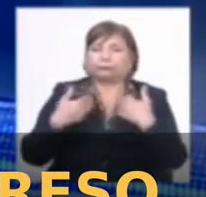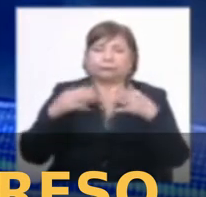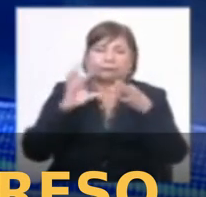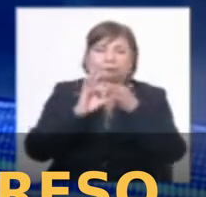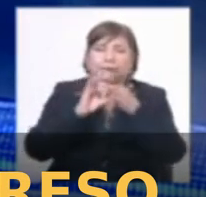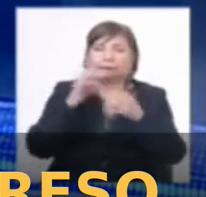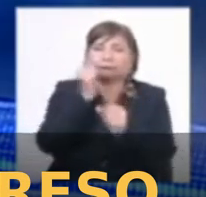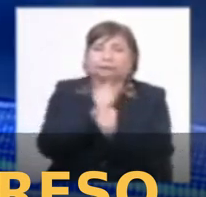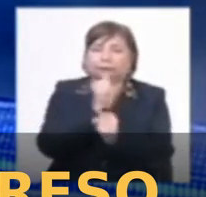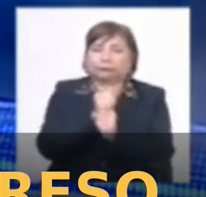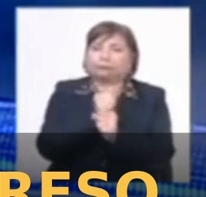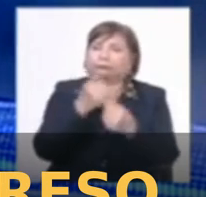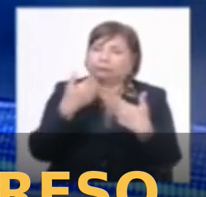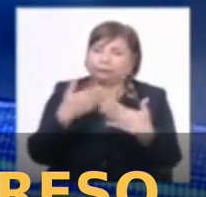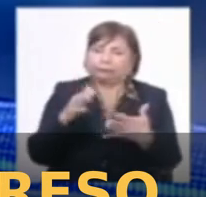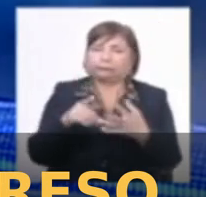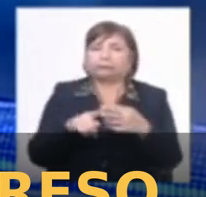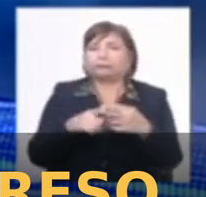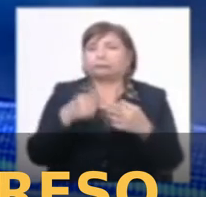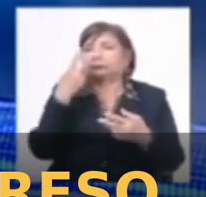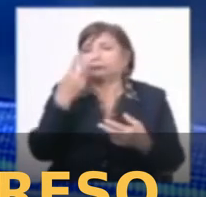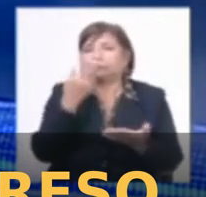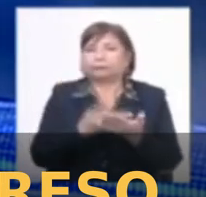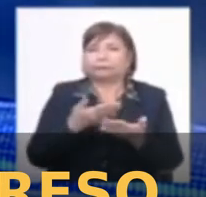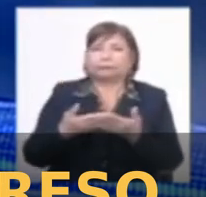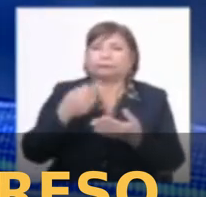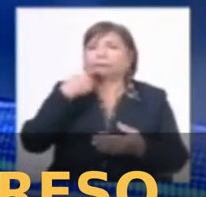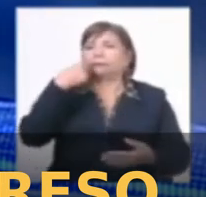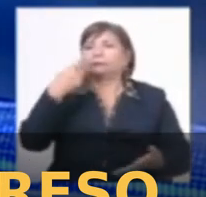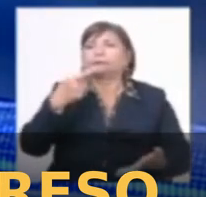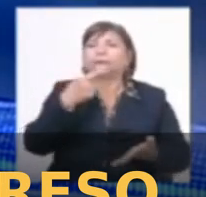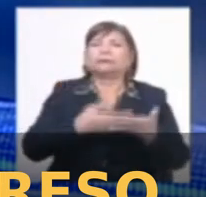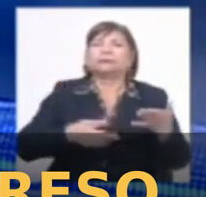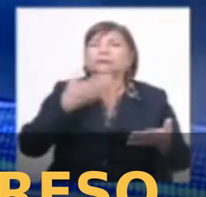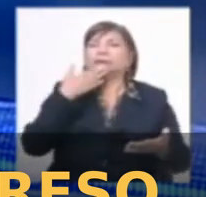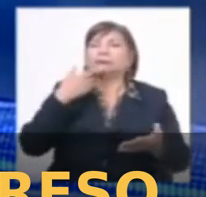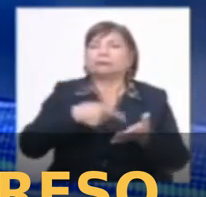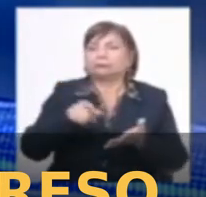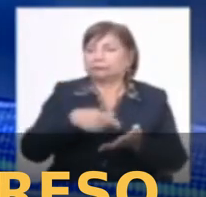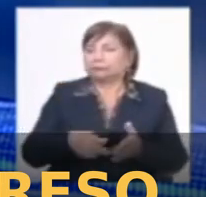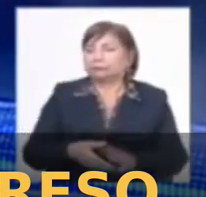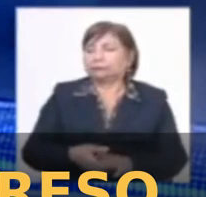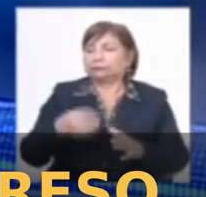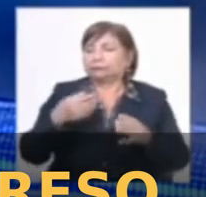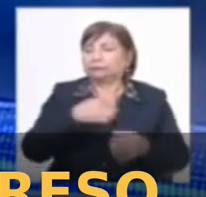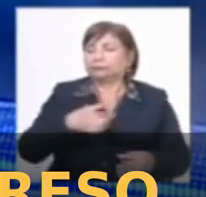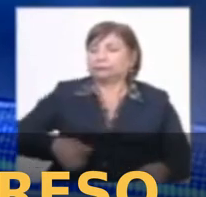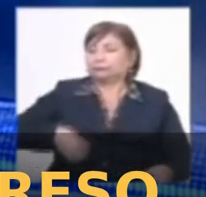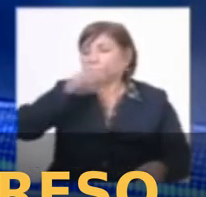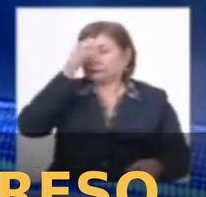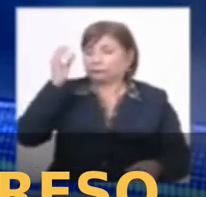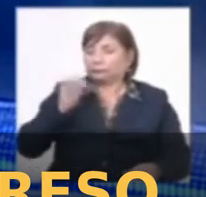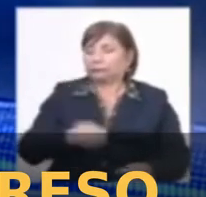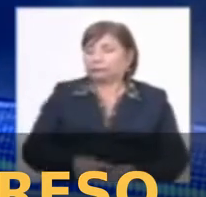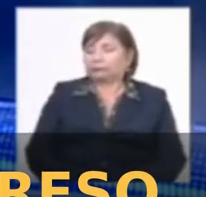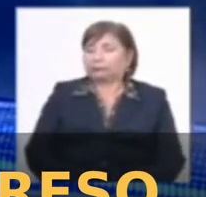laboral porque ya le habían iniciado dos procesos para decir de quién recibía órdenes. Dijo que el presidente